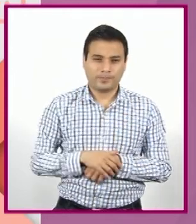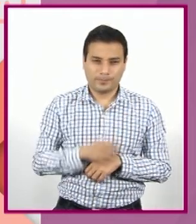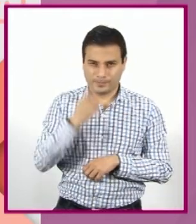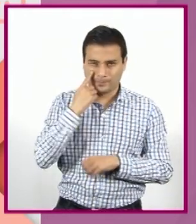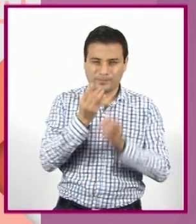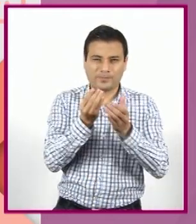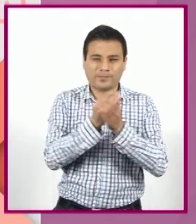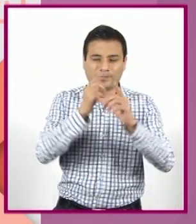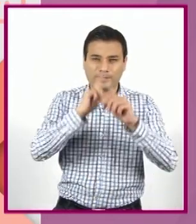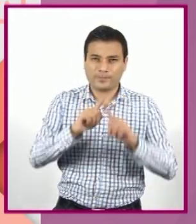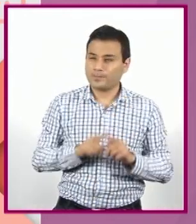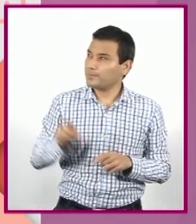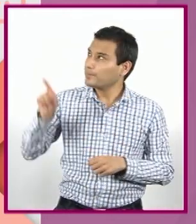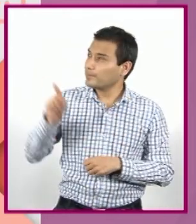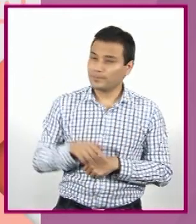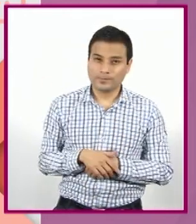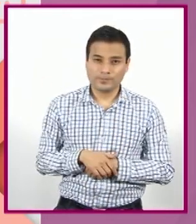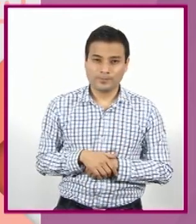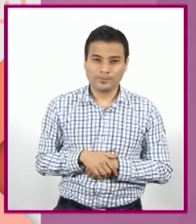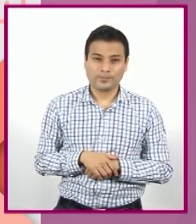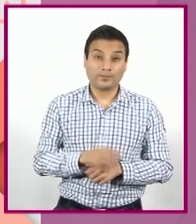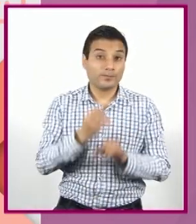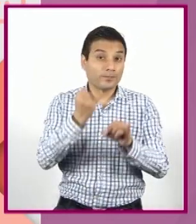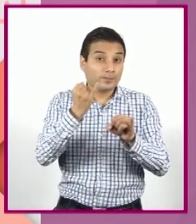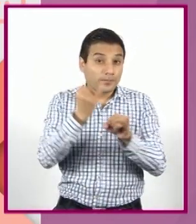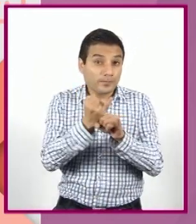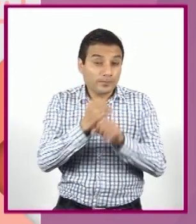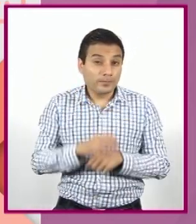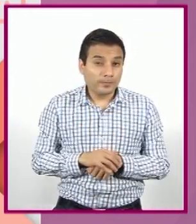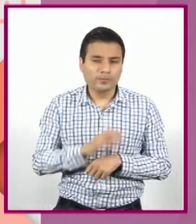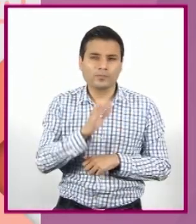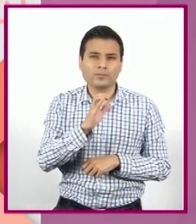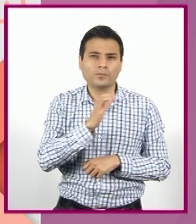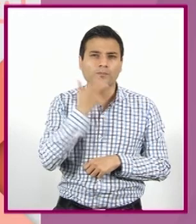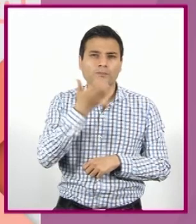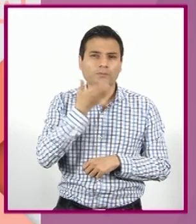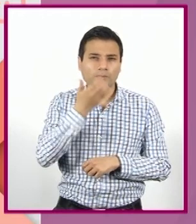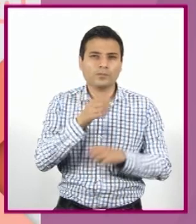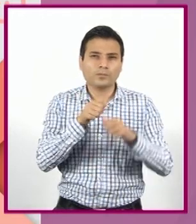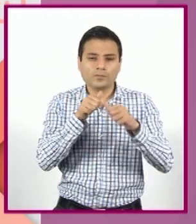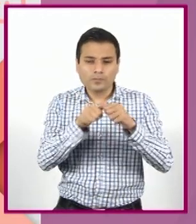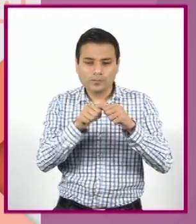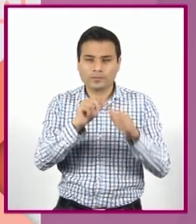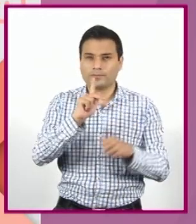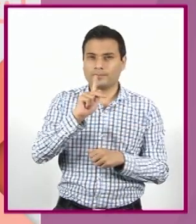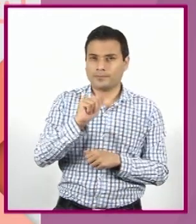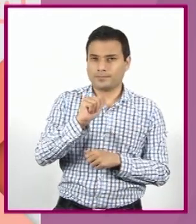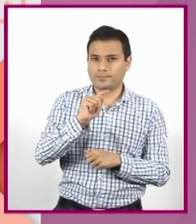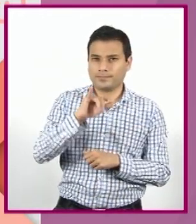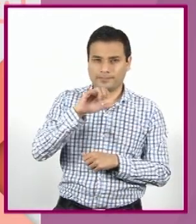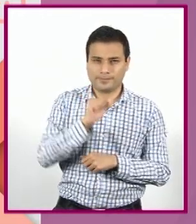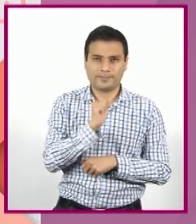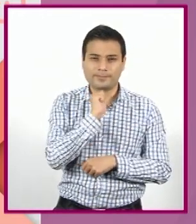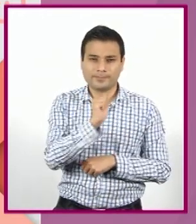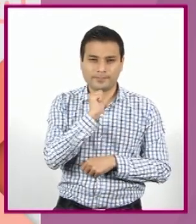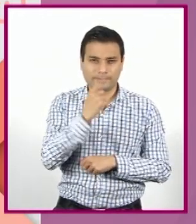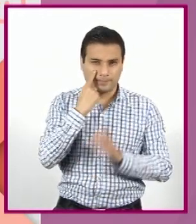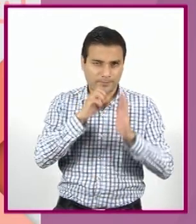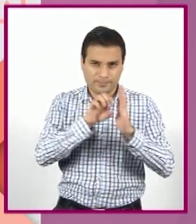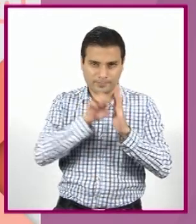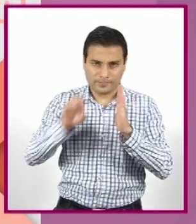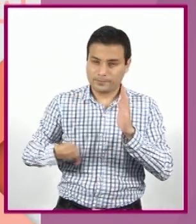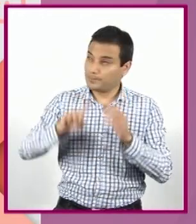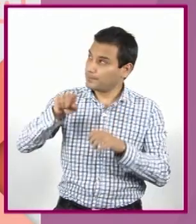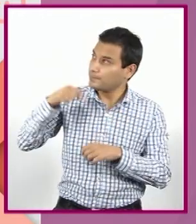mientras que para difusión en soporte electrónico suelen emplearse letras sin patines, como Calibri, Arial o